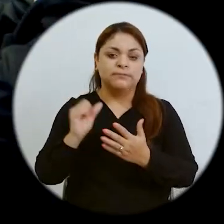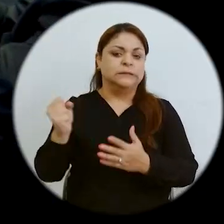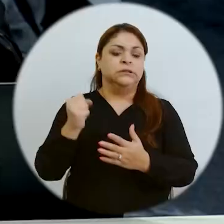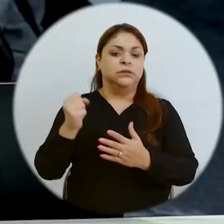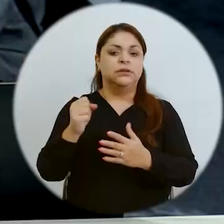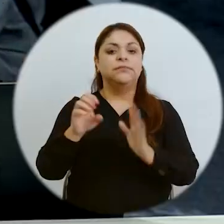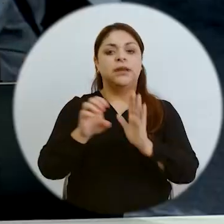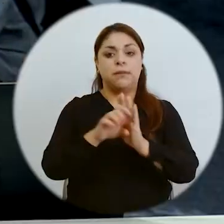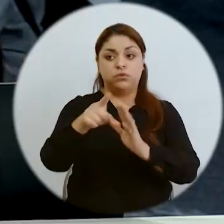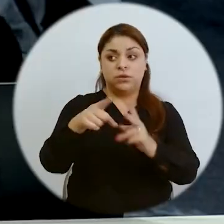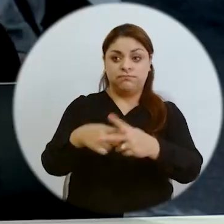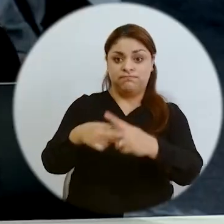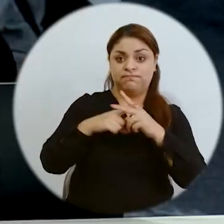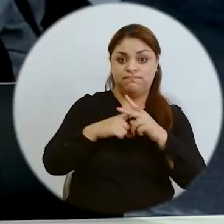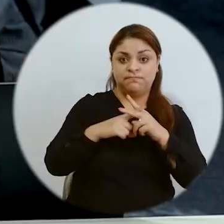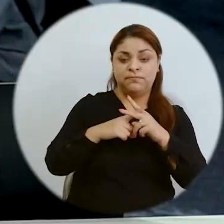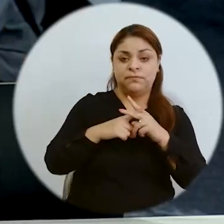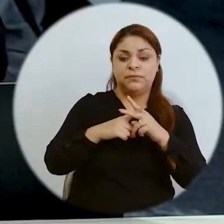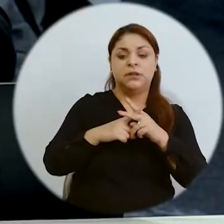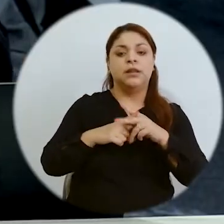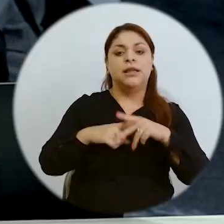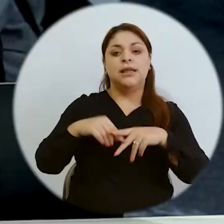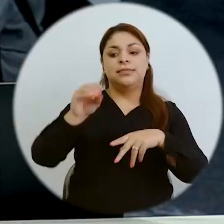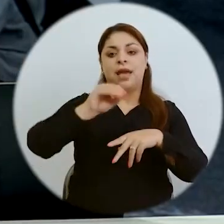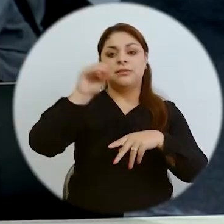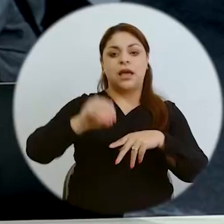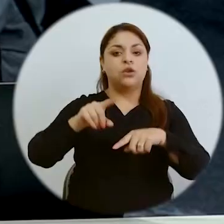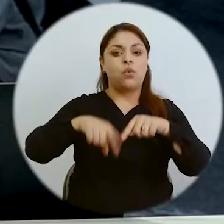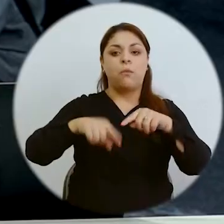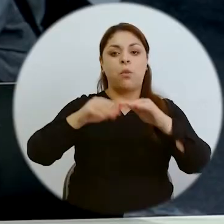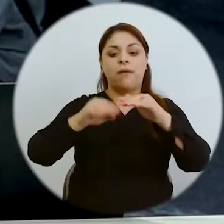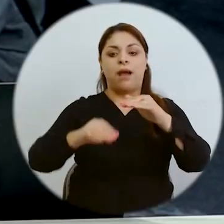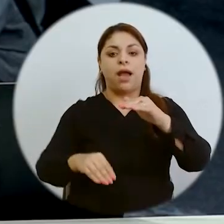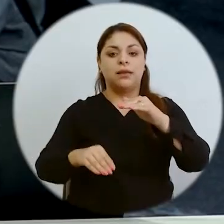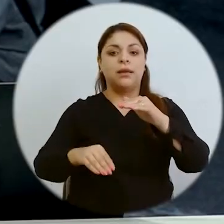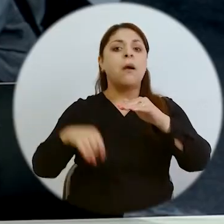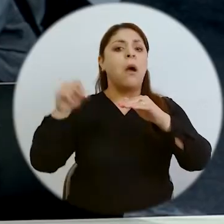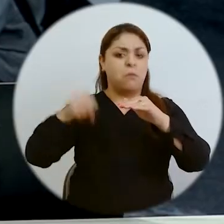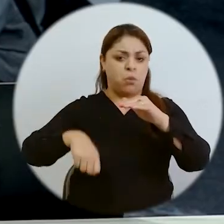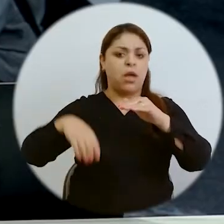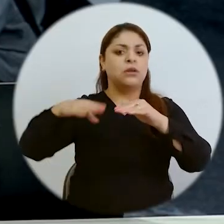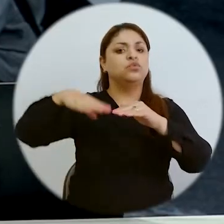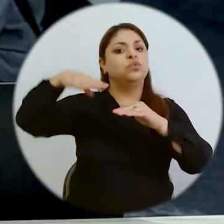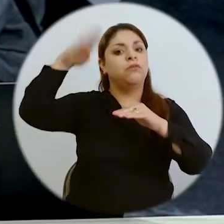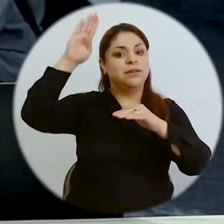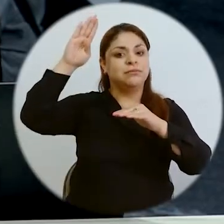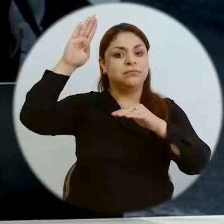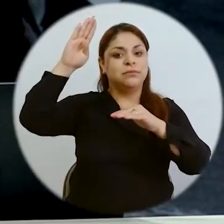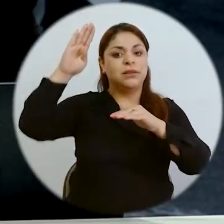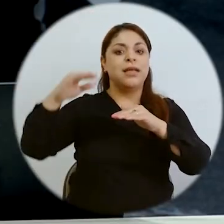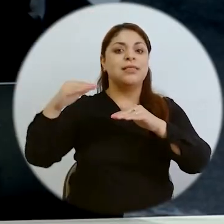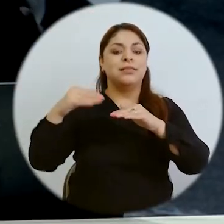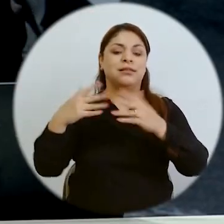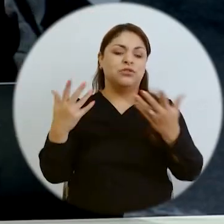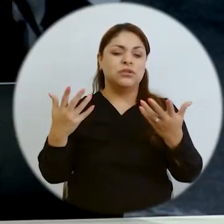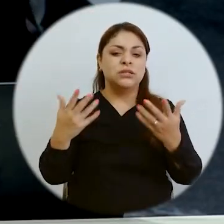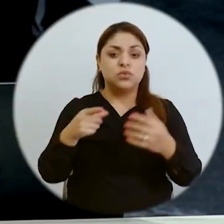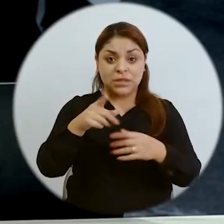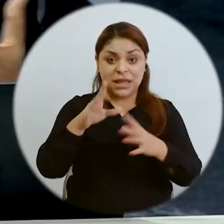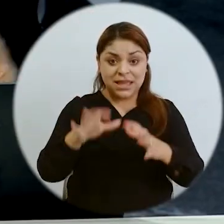hecho, que cobra esas tasas. Pero además de eso existen una cosa que se llaman cláusulas